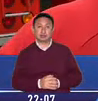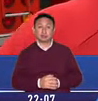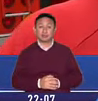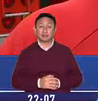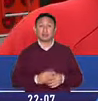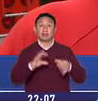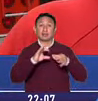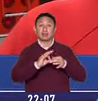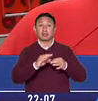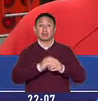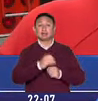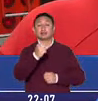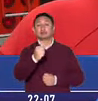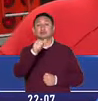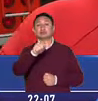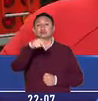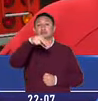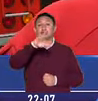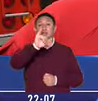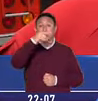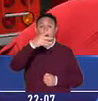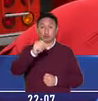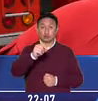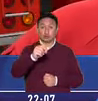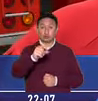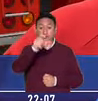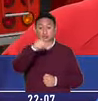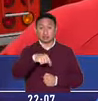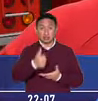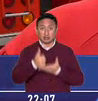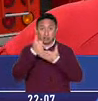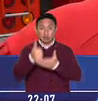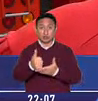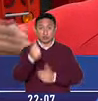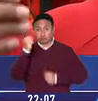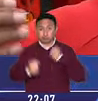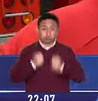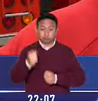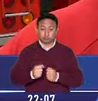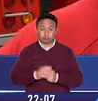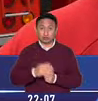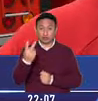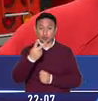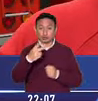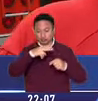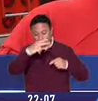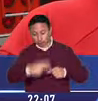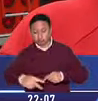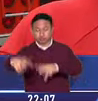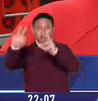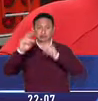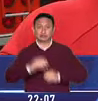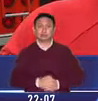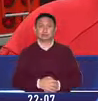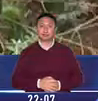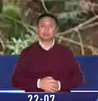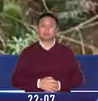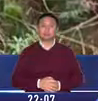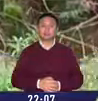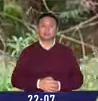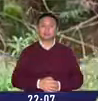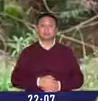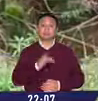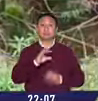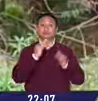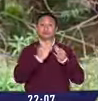compañero Santiago, quien estaba en la moto también, fue a ayudarle. Y el cual también fueron arrestados los 2.